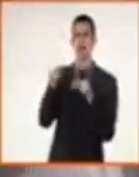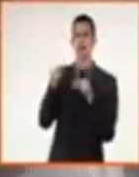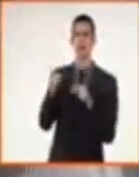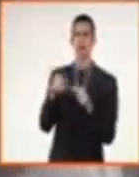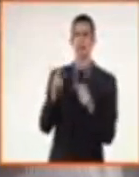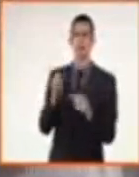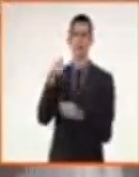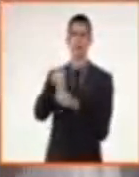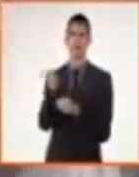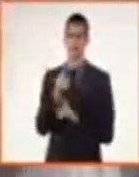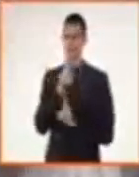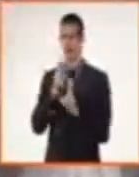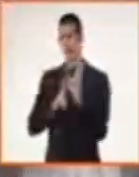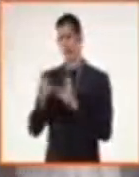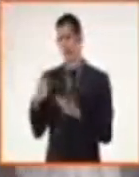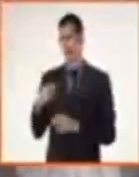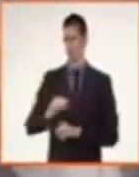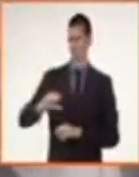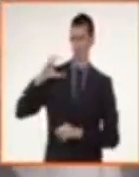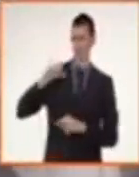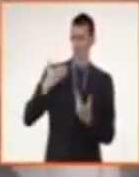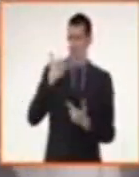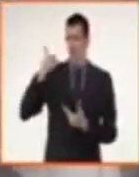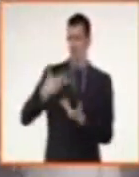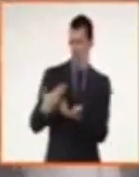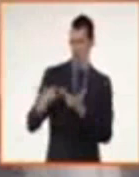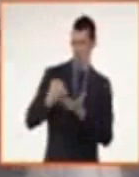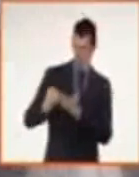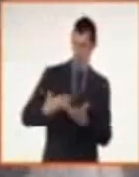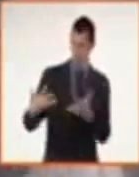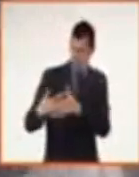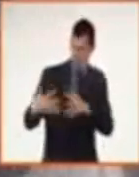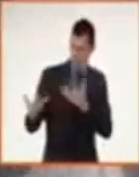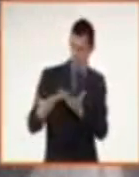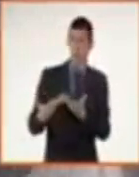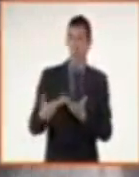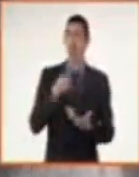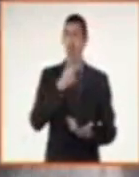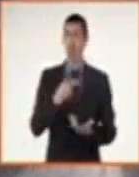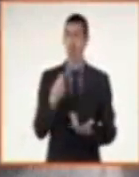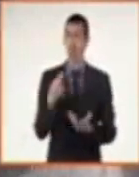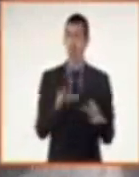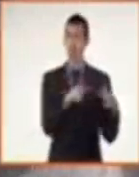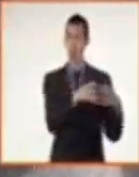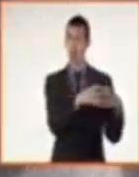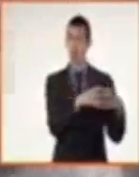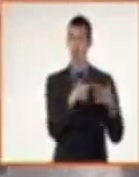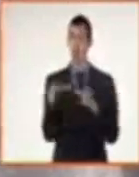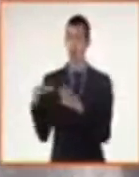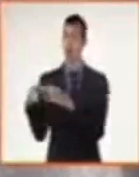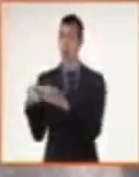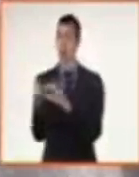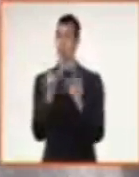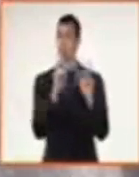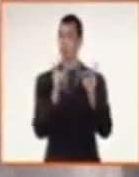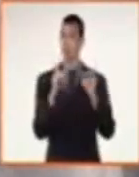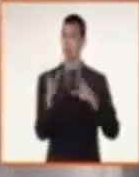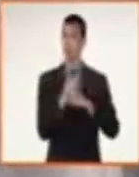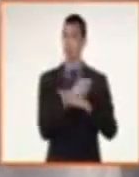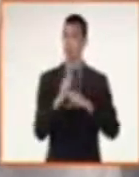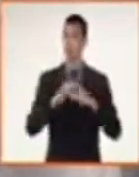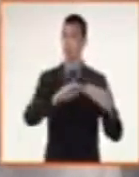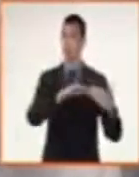salarios, se entran a sillas por la cabeza cuando tienen bronca entre un partido y otro, se ofenden, porque el problema es